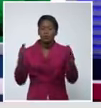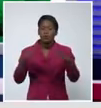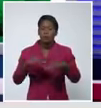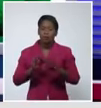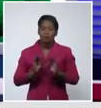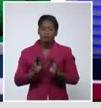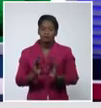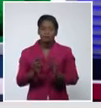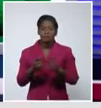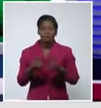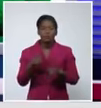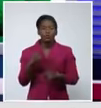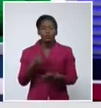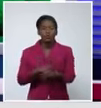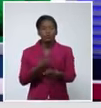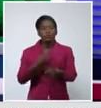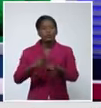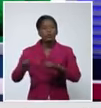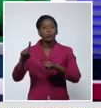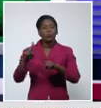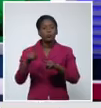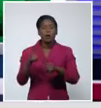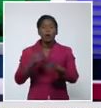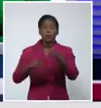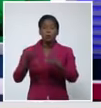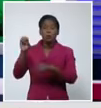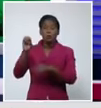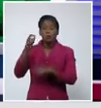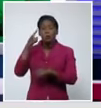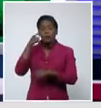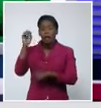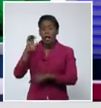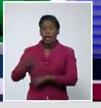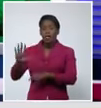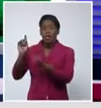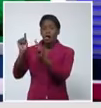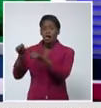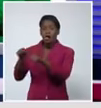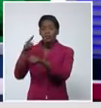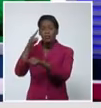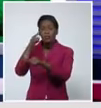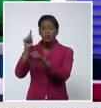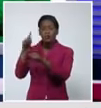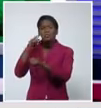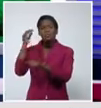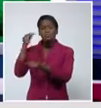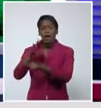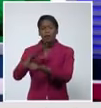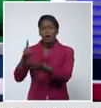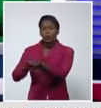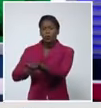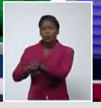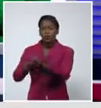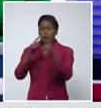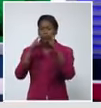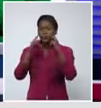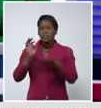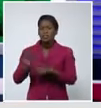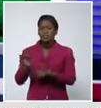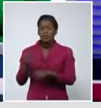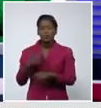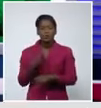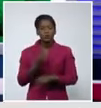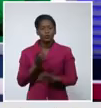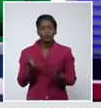estábamos acostumbrados, tal vez los asiáticos sí tenían un poco de más tradición, el nasobuco, pero realmente nosotros